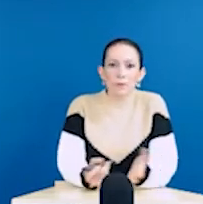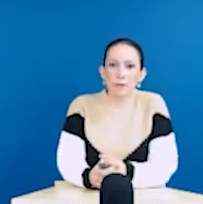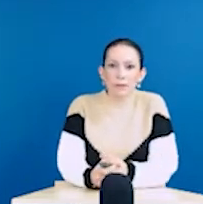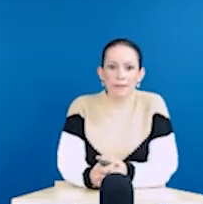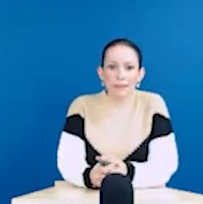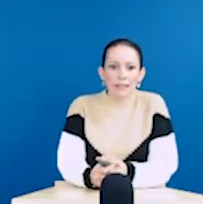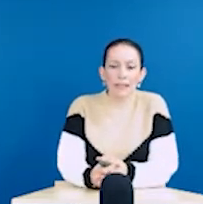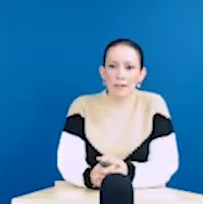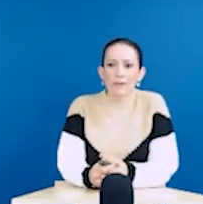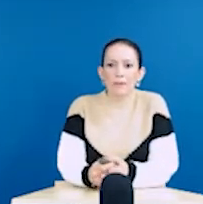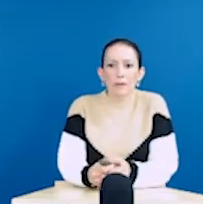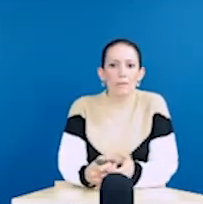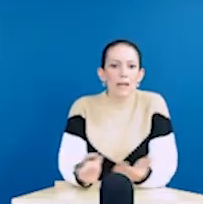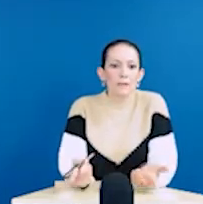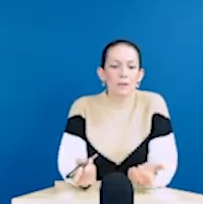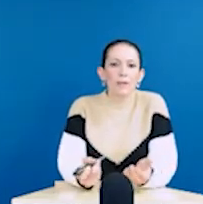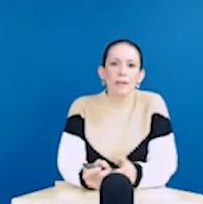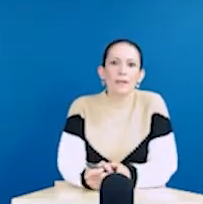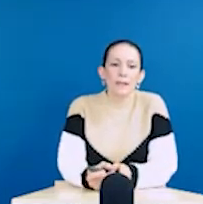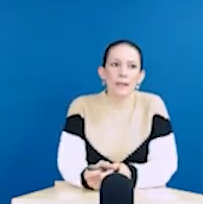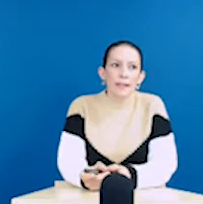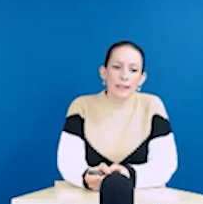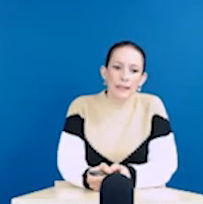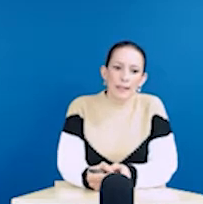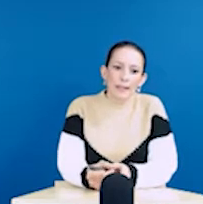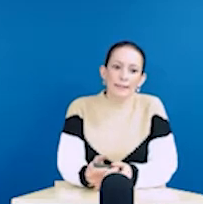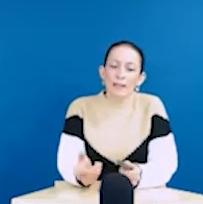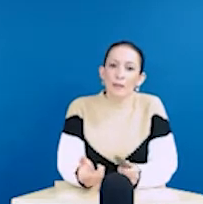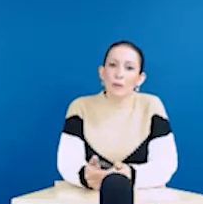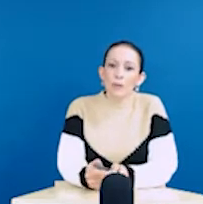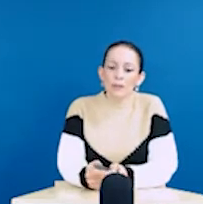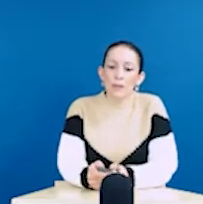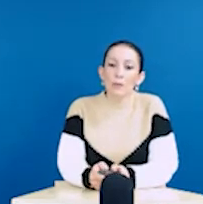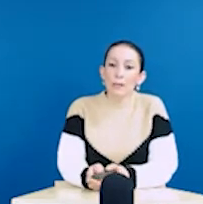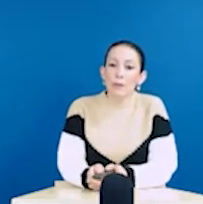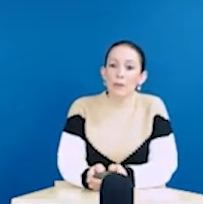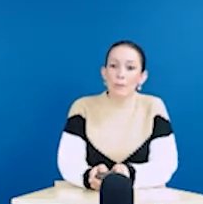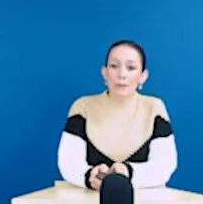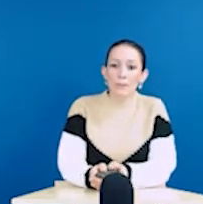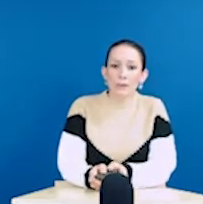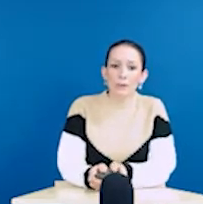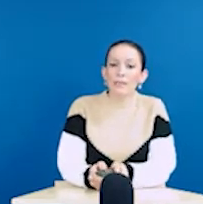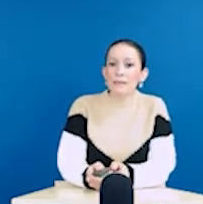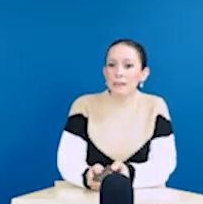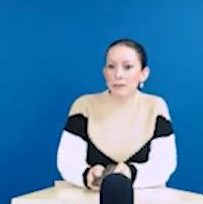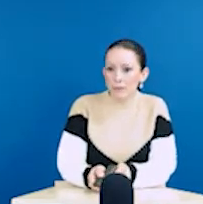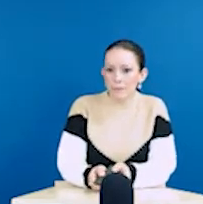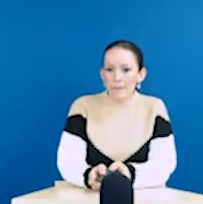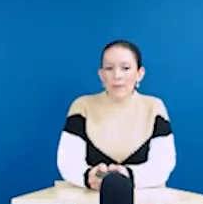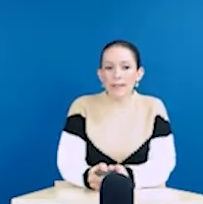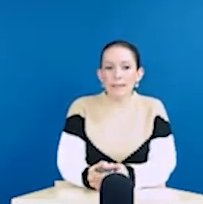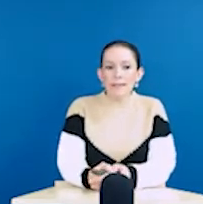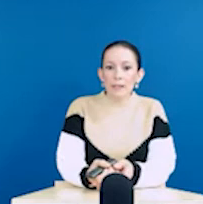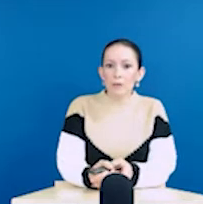de 3, 4 veces en el día, no. Estoy hablando de que ese tracto digestivo tiene un comportamiento